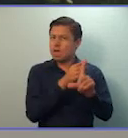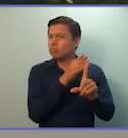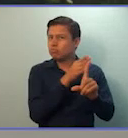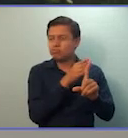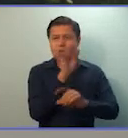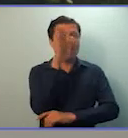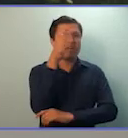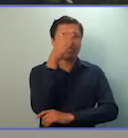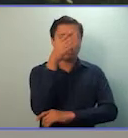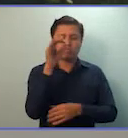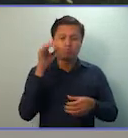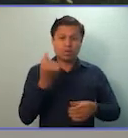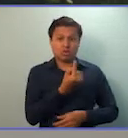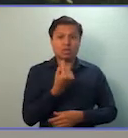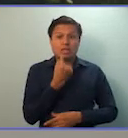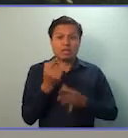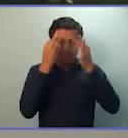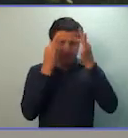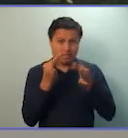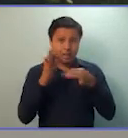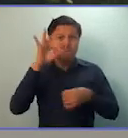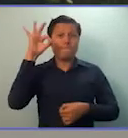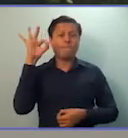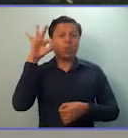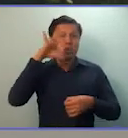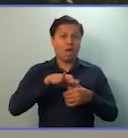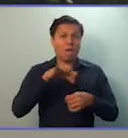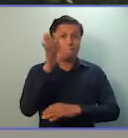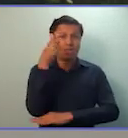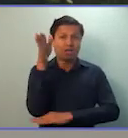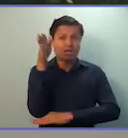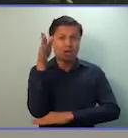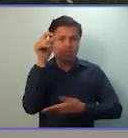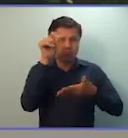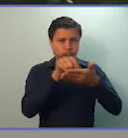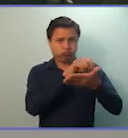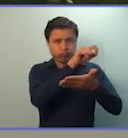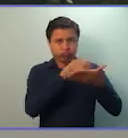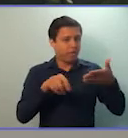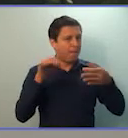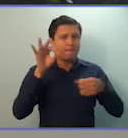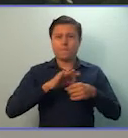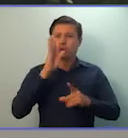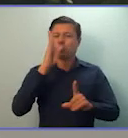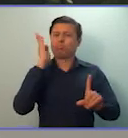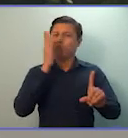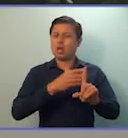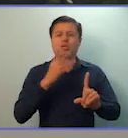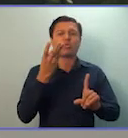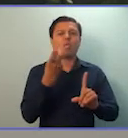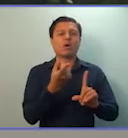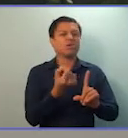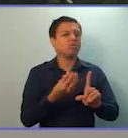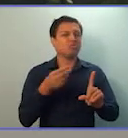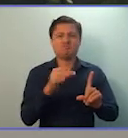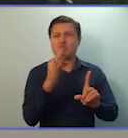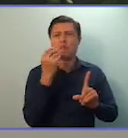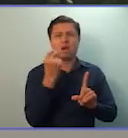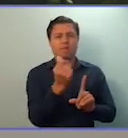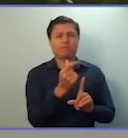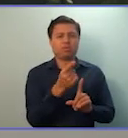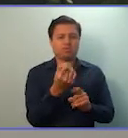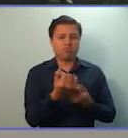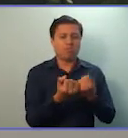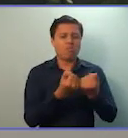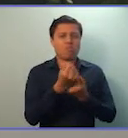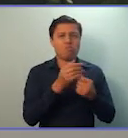la gente ya va a tener los vigilantes de los partidos van a tener una idea de más o menos cuántos votos válidos enteros ha sacado cada partido y eso le